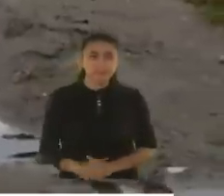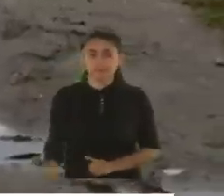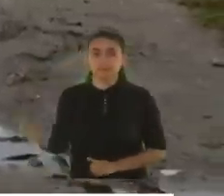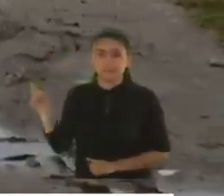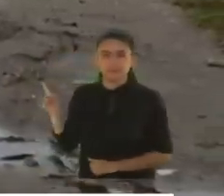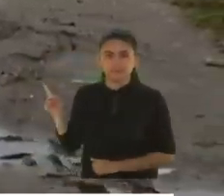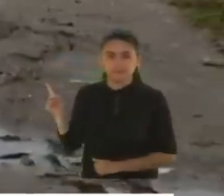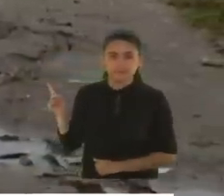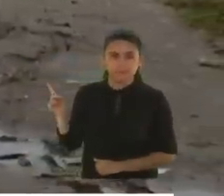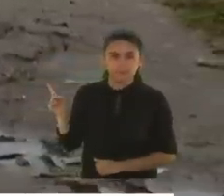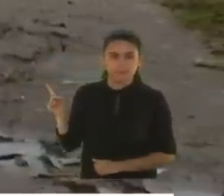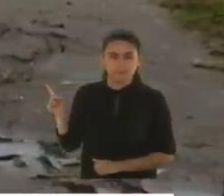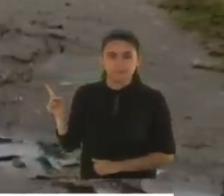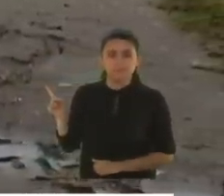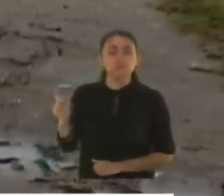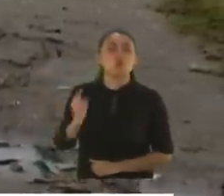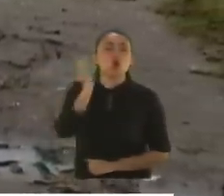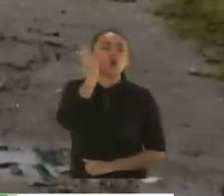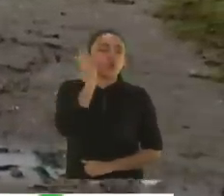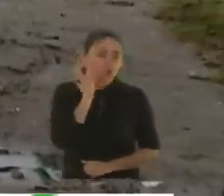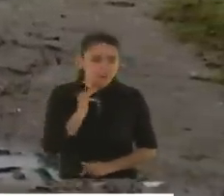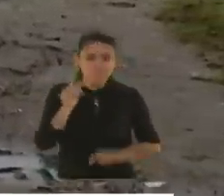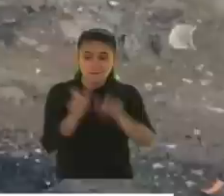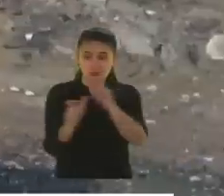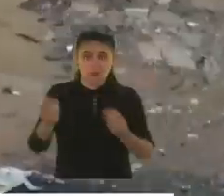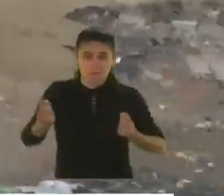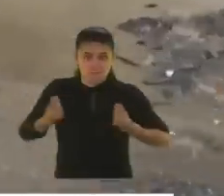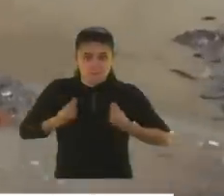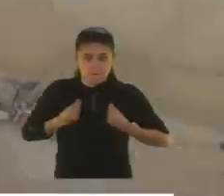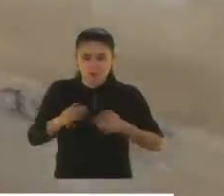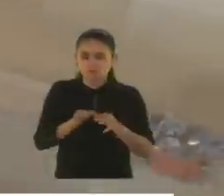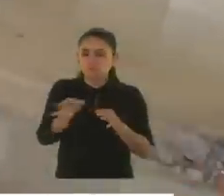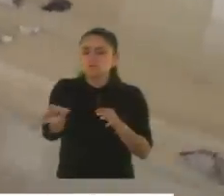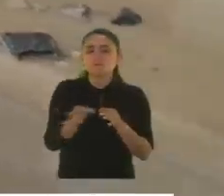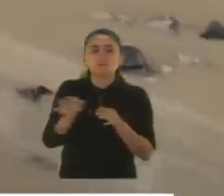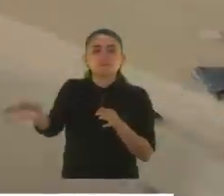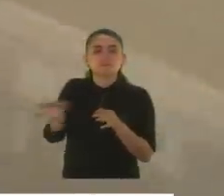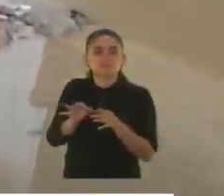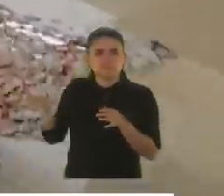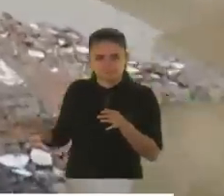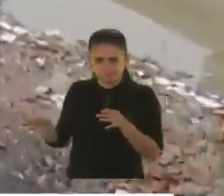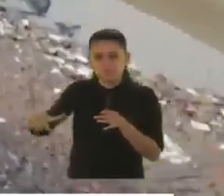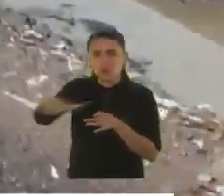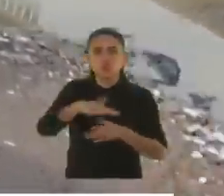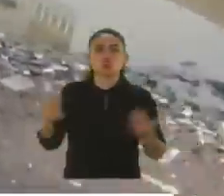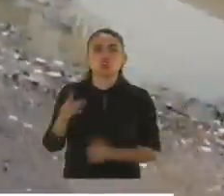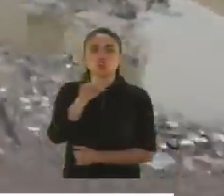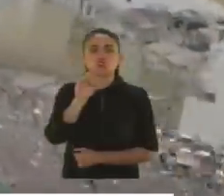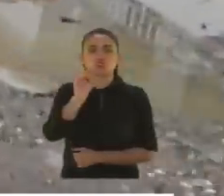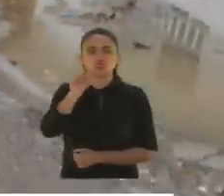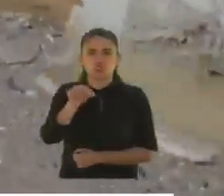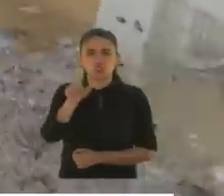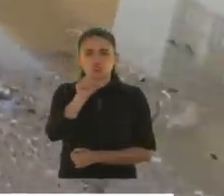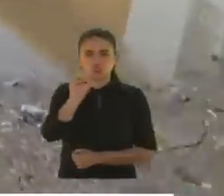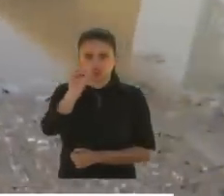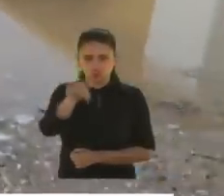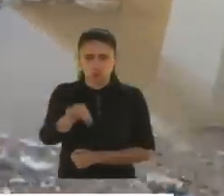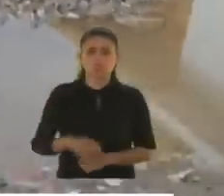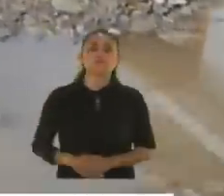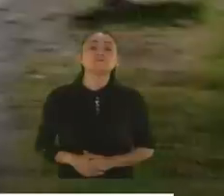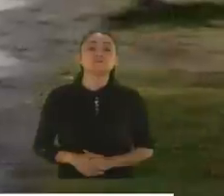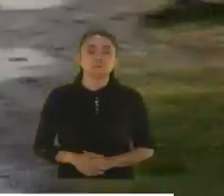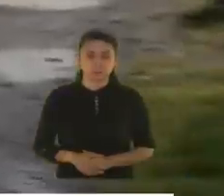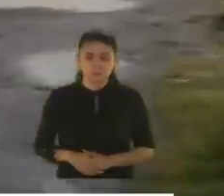Esta es la vía por la que deben transitar los habitantes de los barrios Palermo y La Aldea en el municipio de Sonsón, oriente de